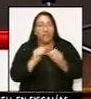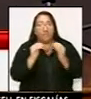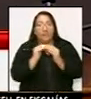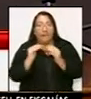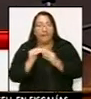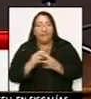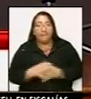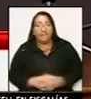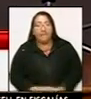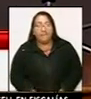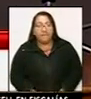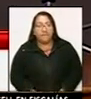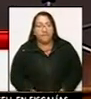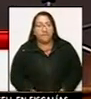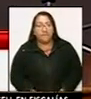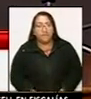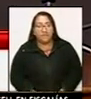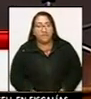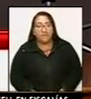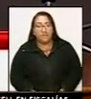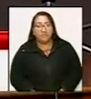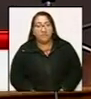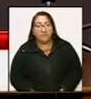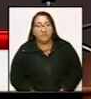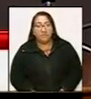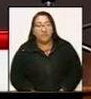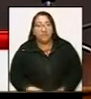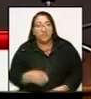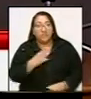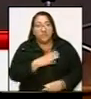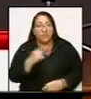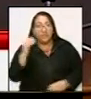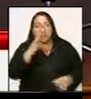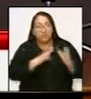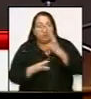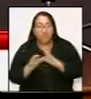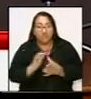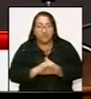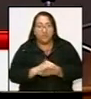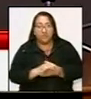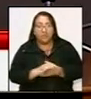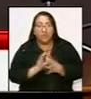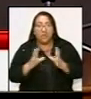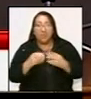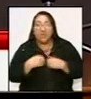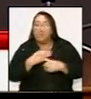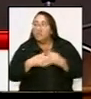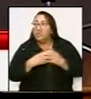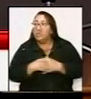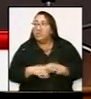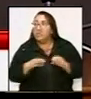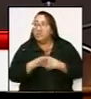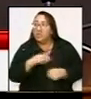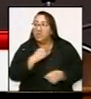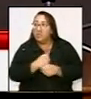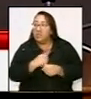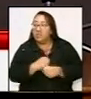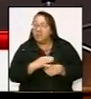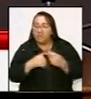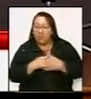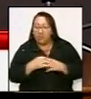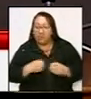paridad. Podemos decir que es un gobierno que se preocupa para dotar mayores instrumentos y